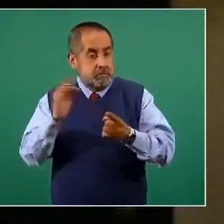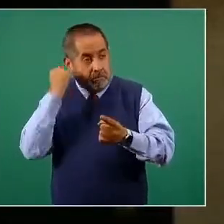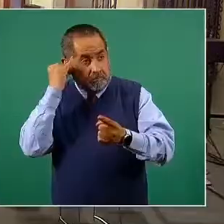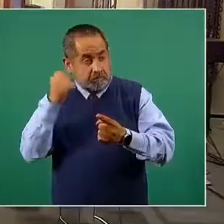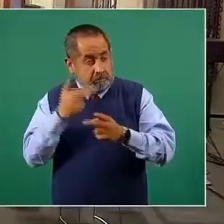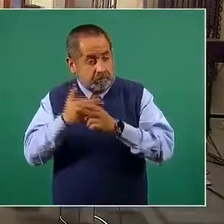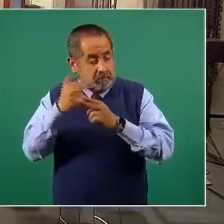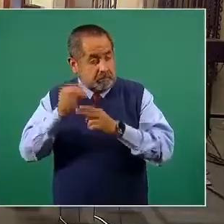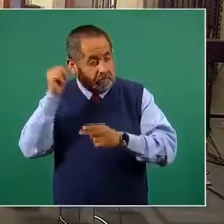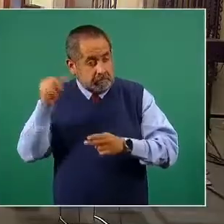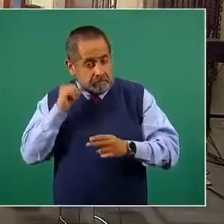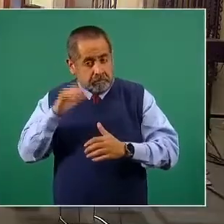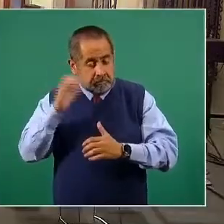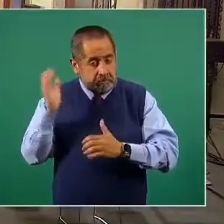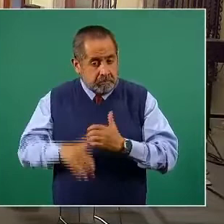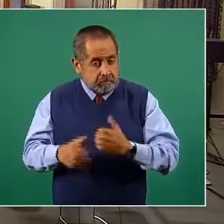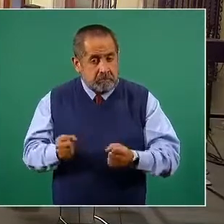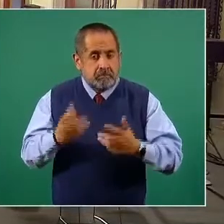abril.